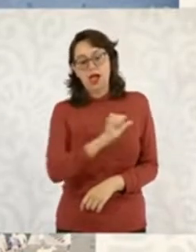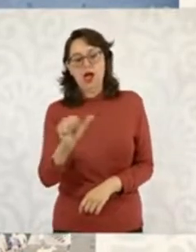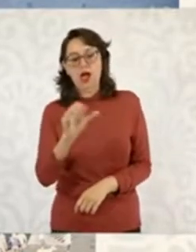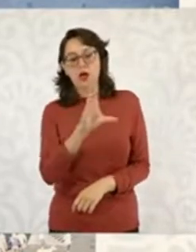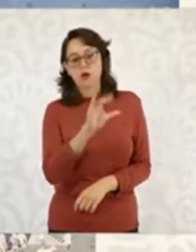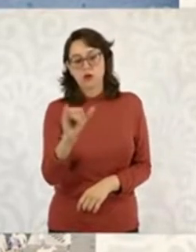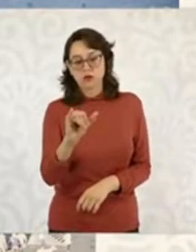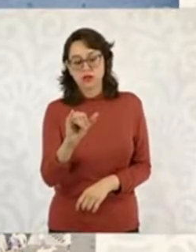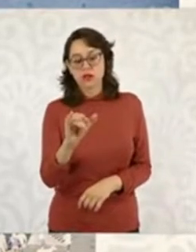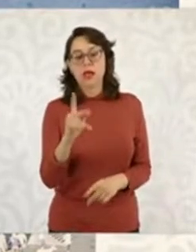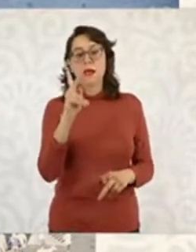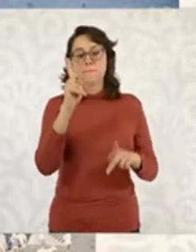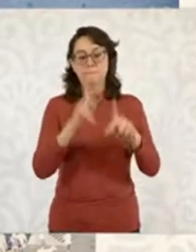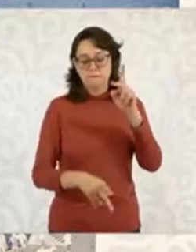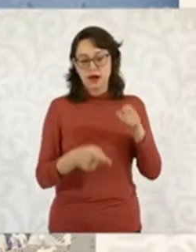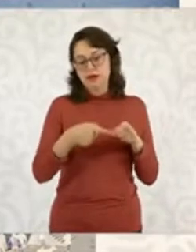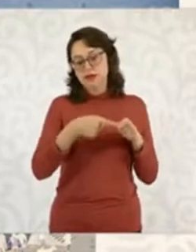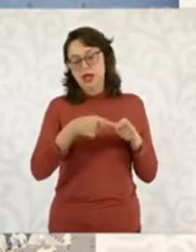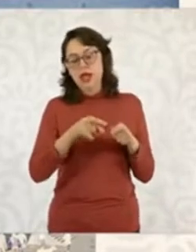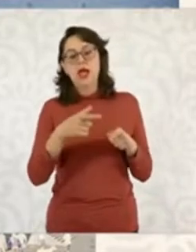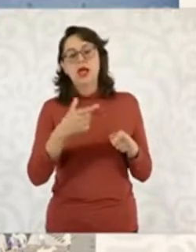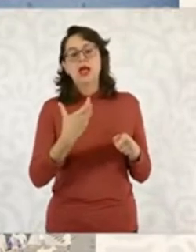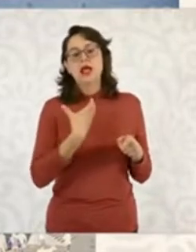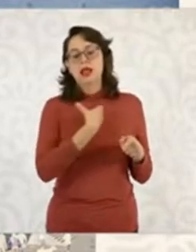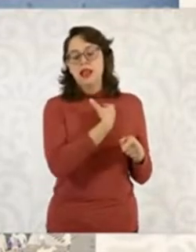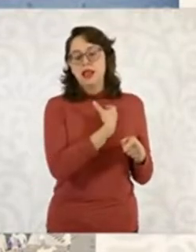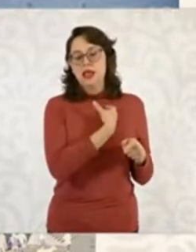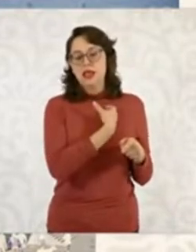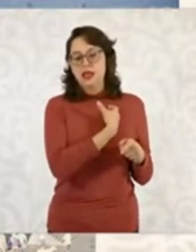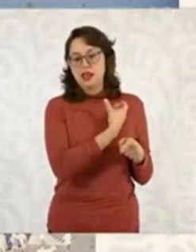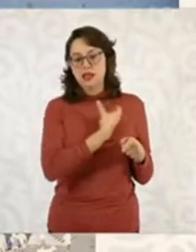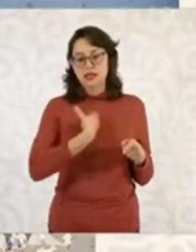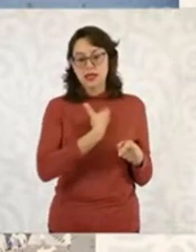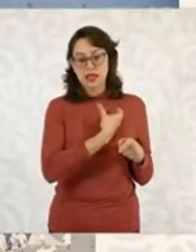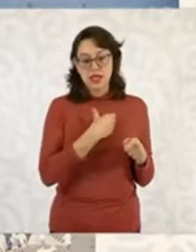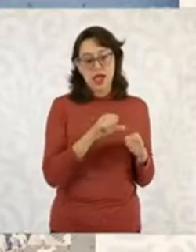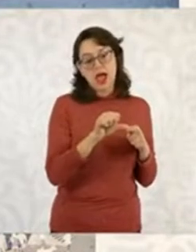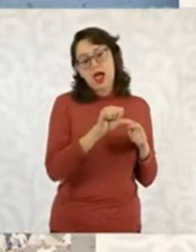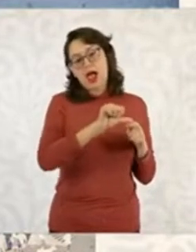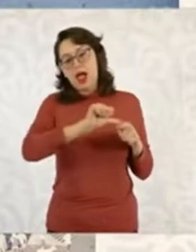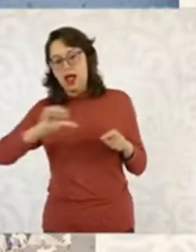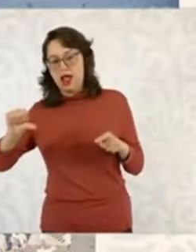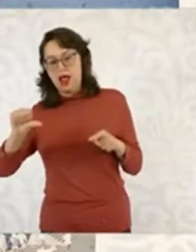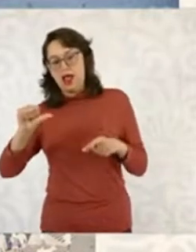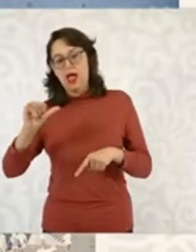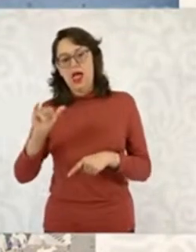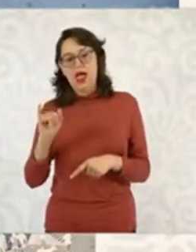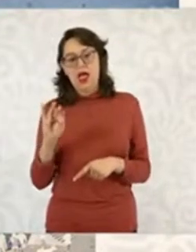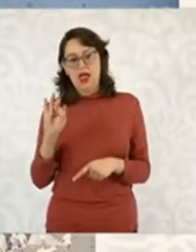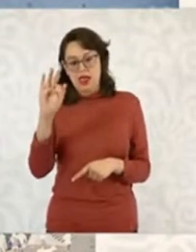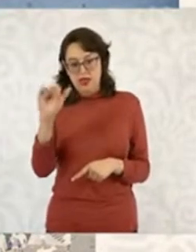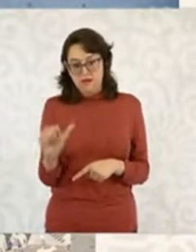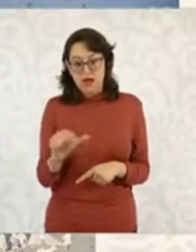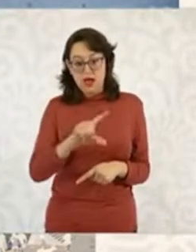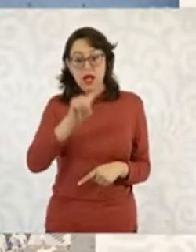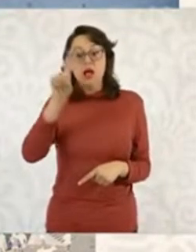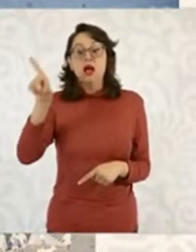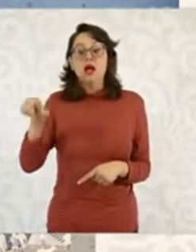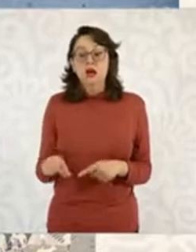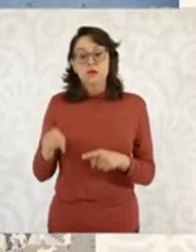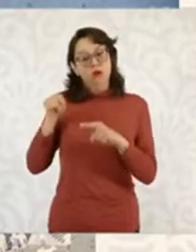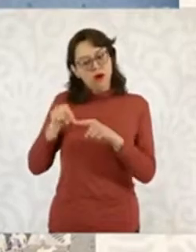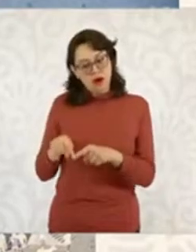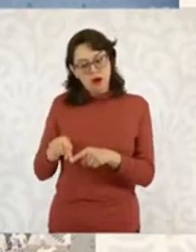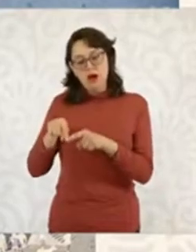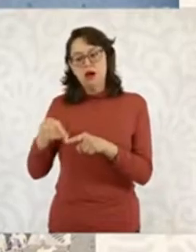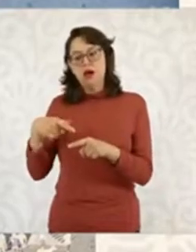Buenavista, Lechería a AIFA, ese también es un servicio con catenaria, son trenes eléctricos y ese recorrido es el que se amplía hasta